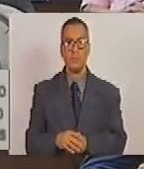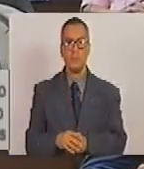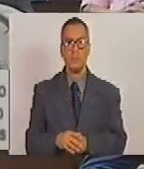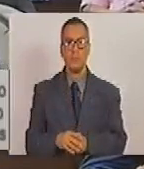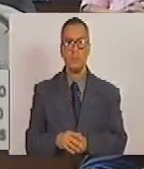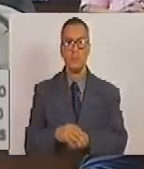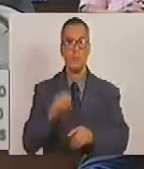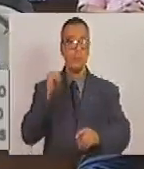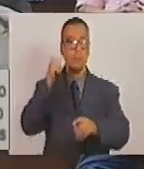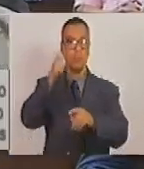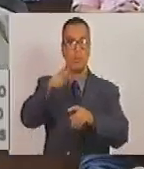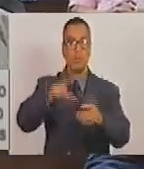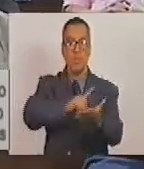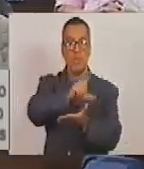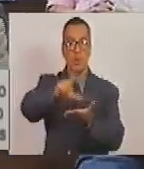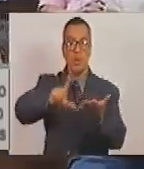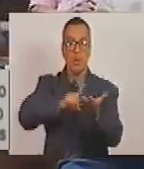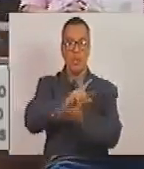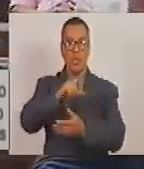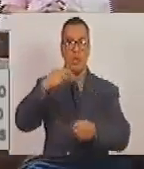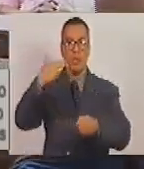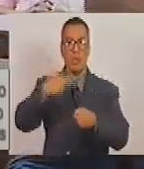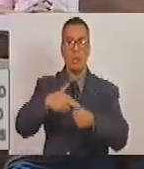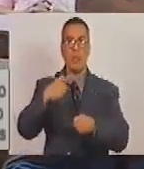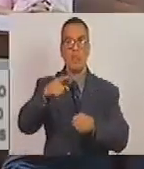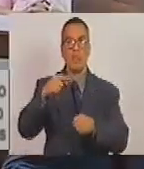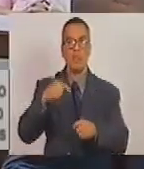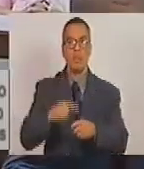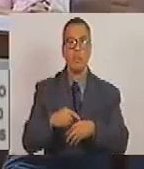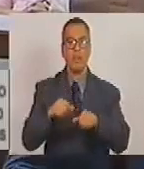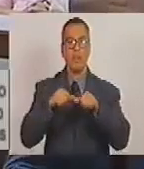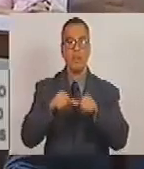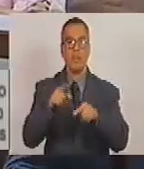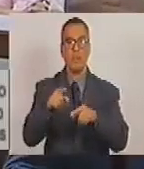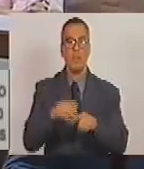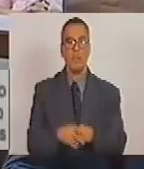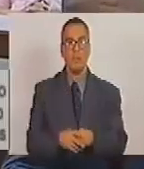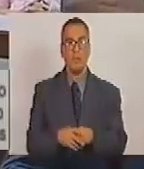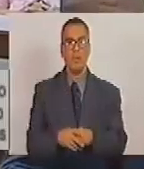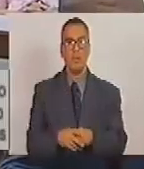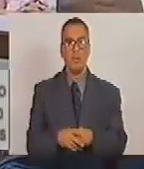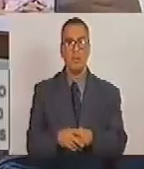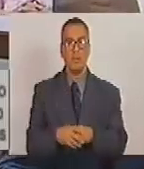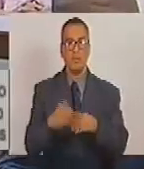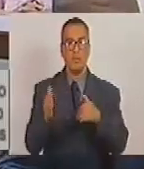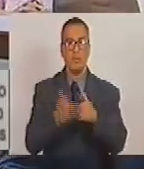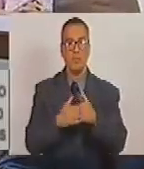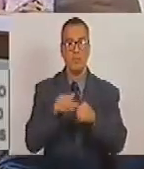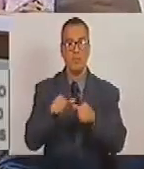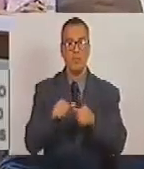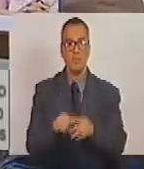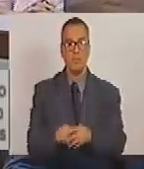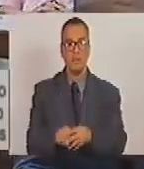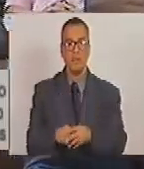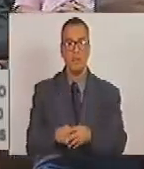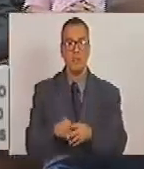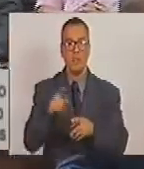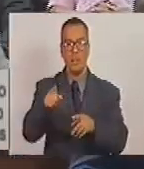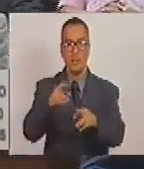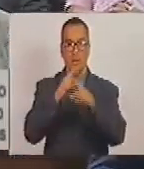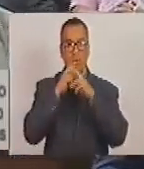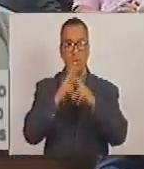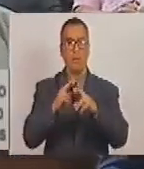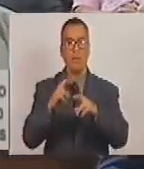La inmortalidad del lago de Maracaibo quedó sellada. Diputados y diputadas. Y es una